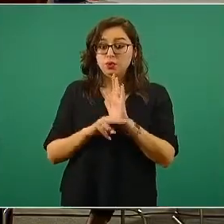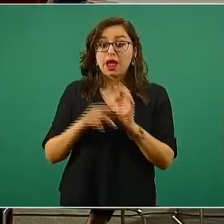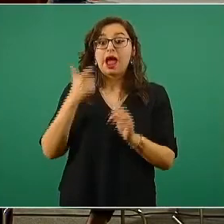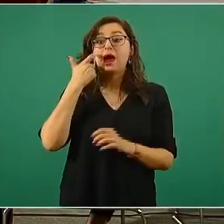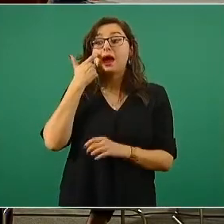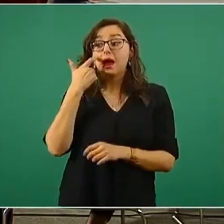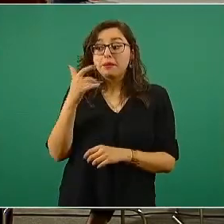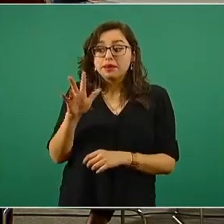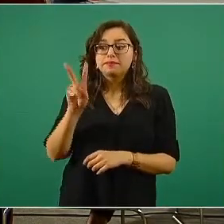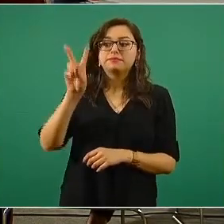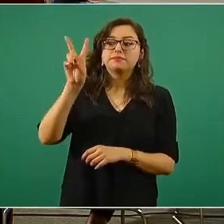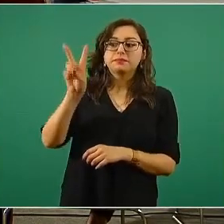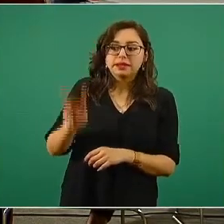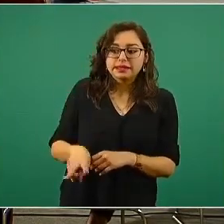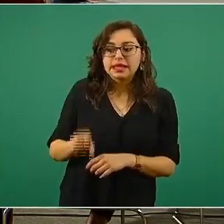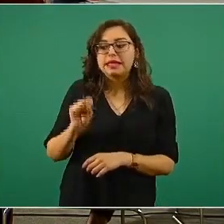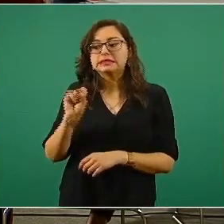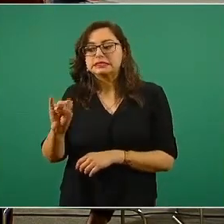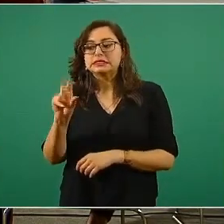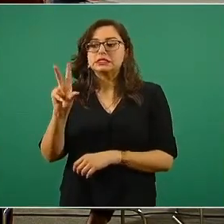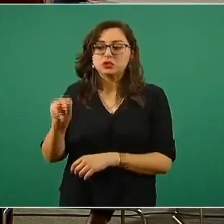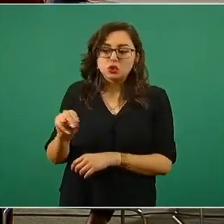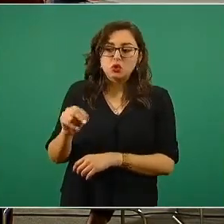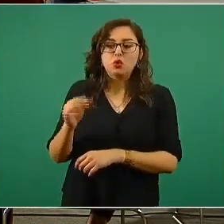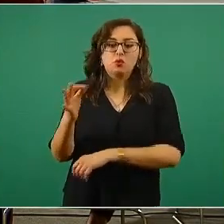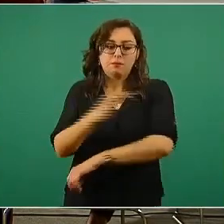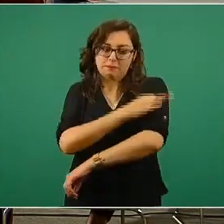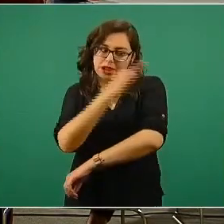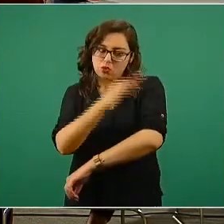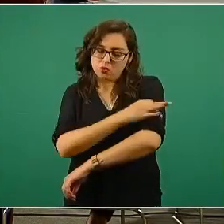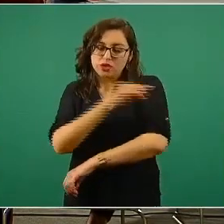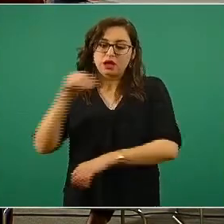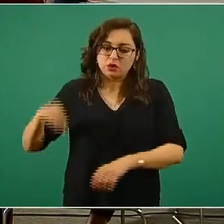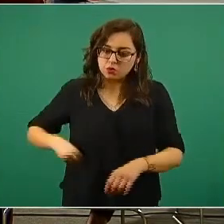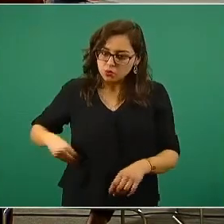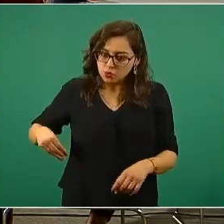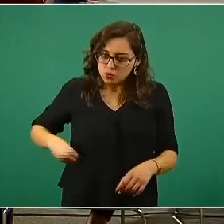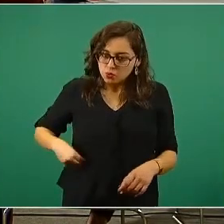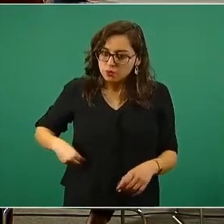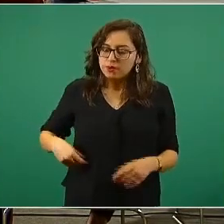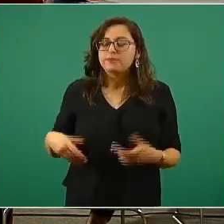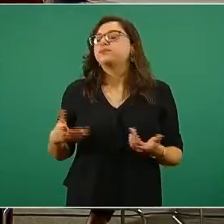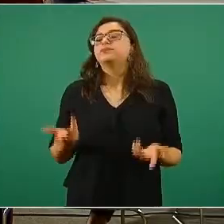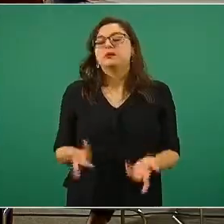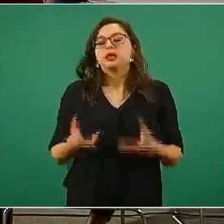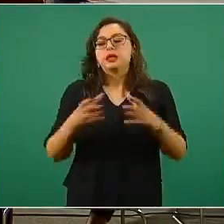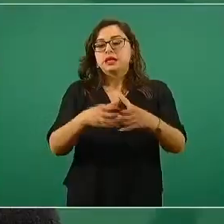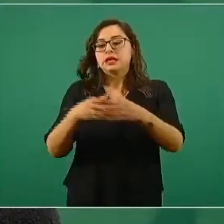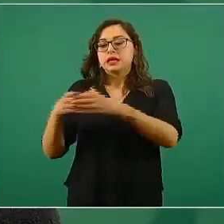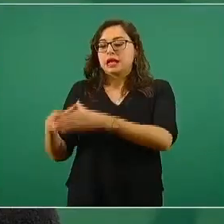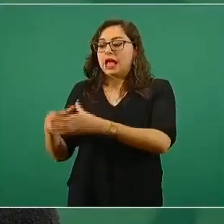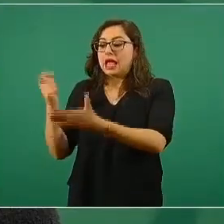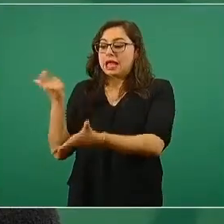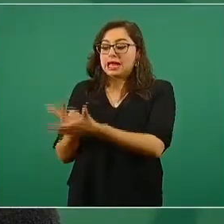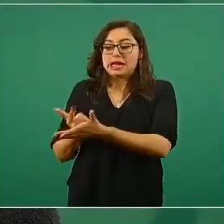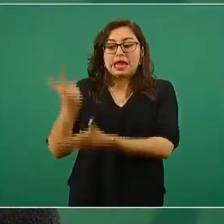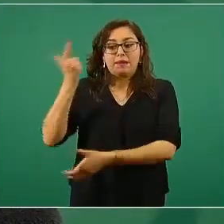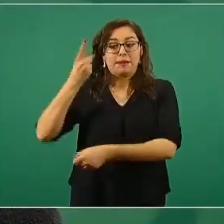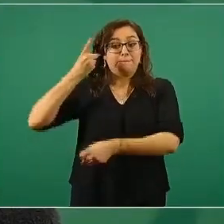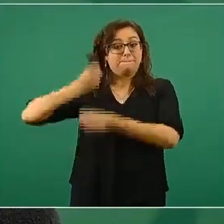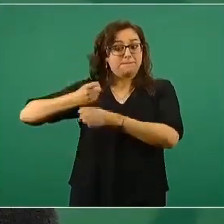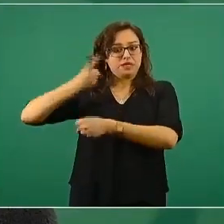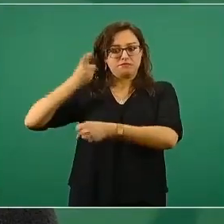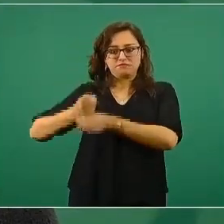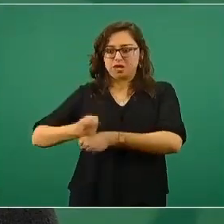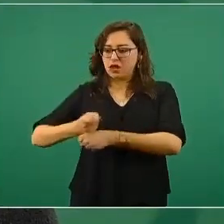la dictaminación de estos ESAVIs. Los ESAVIs graves normalmente se suelen dictaminar en los más altos niveles, en donde